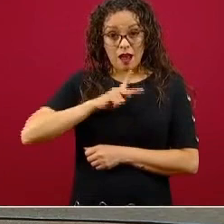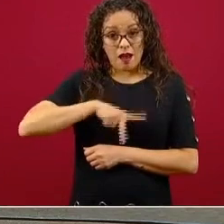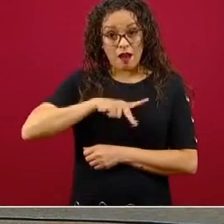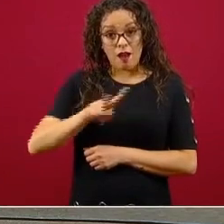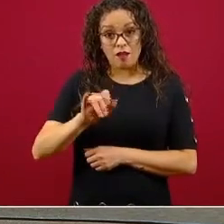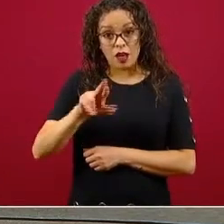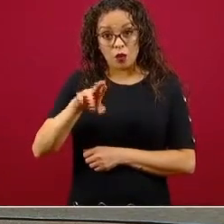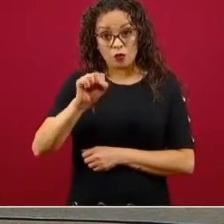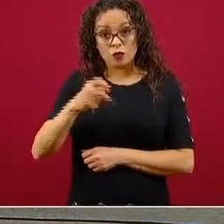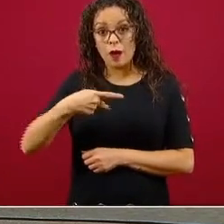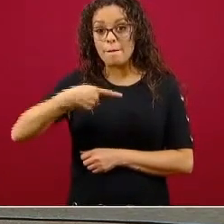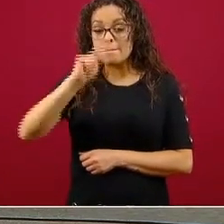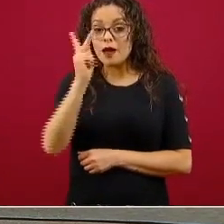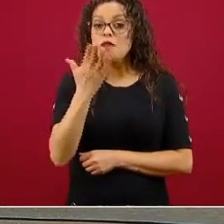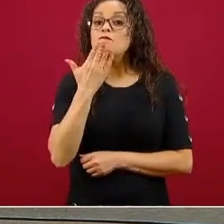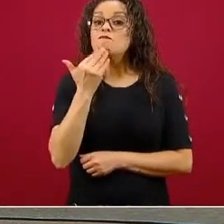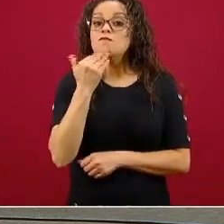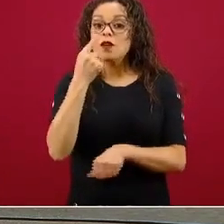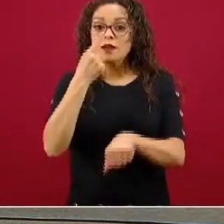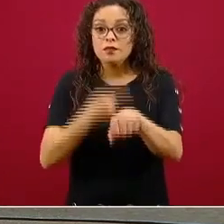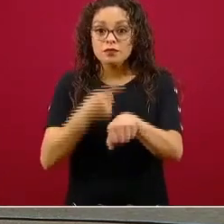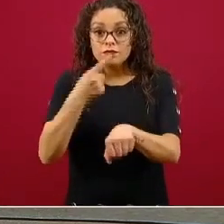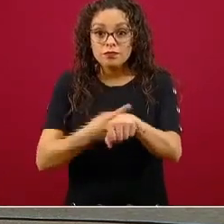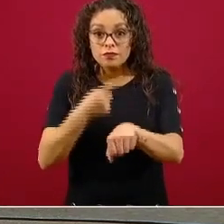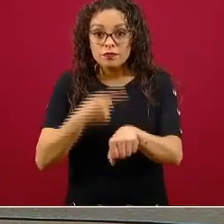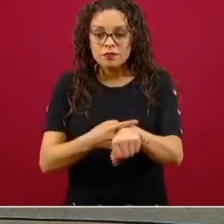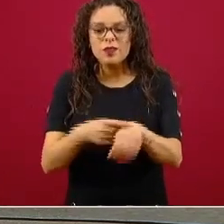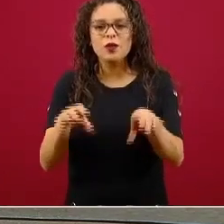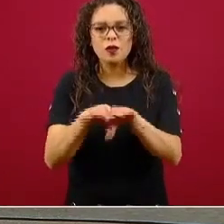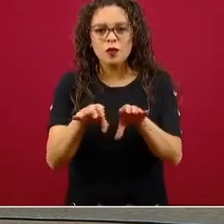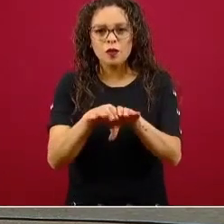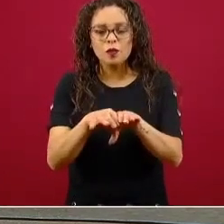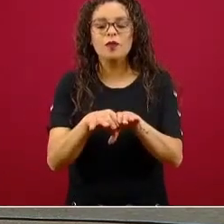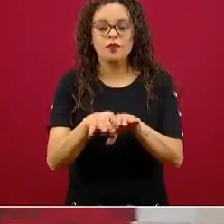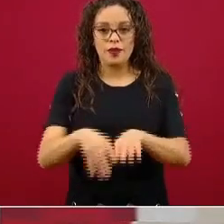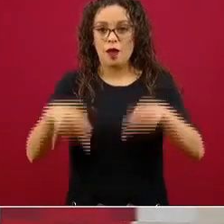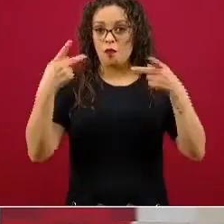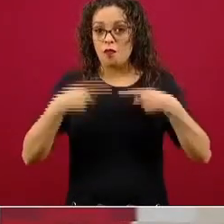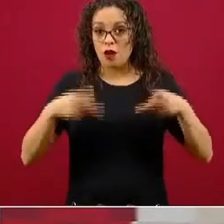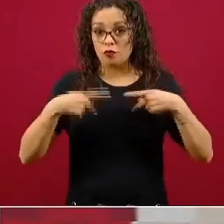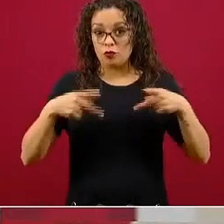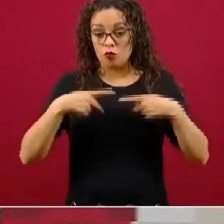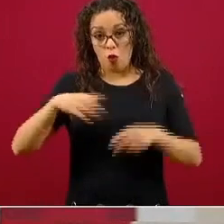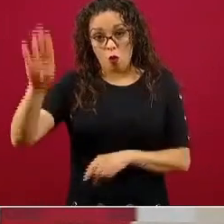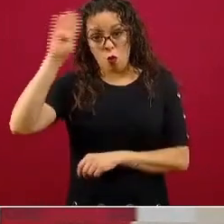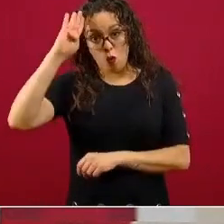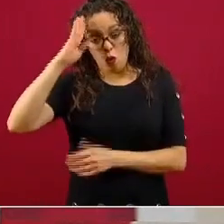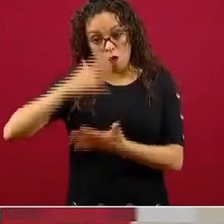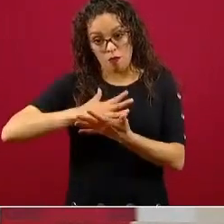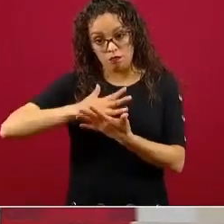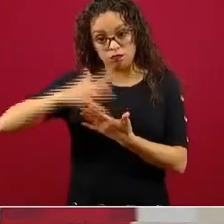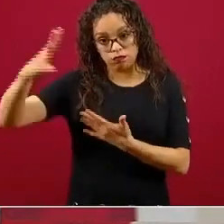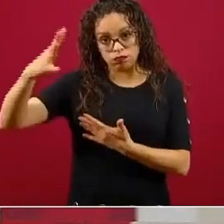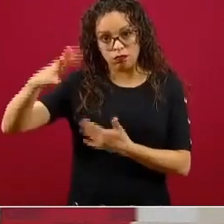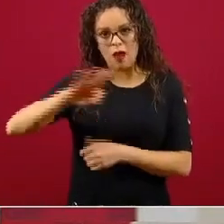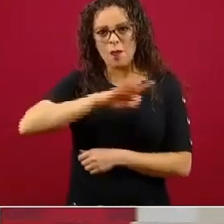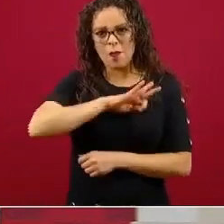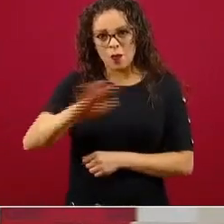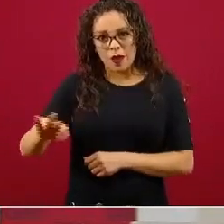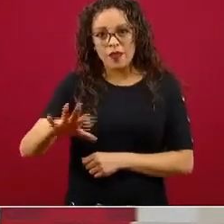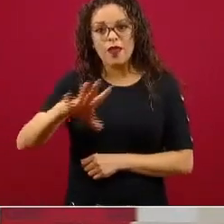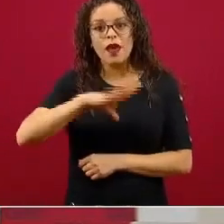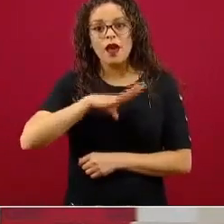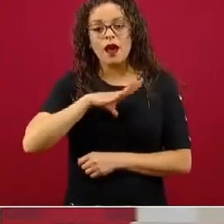proporción probablemente grande de personas pueden tener la presencia del virus en la